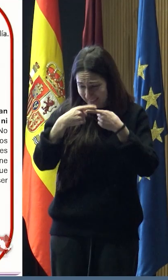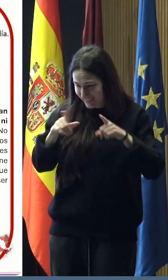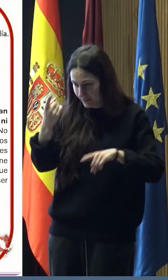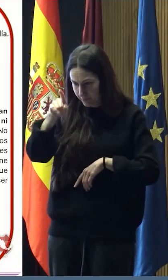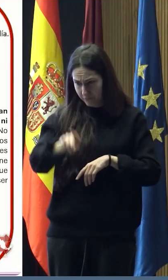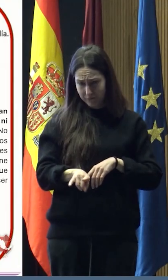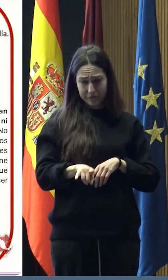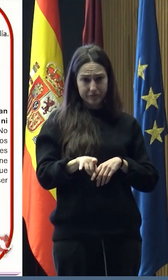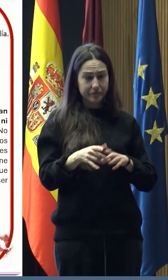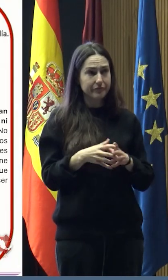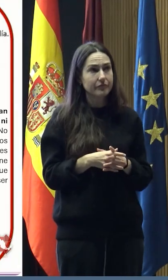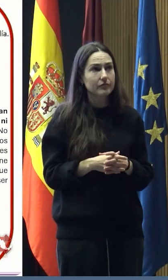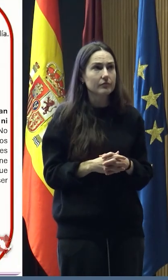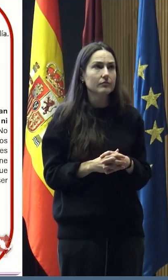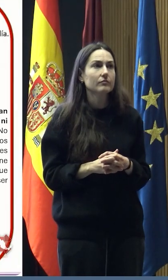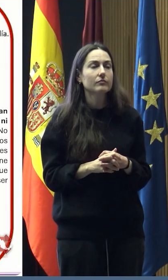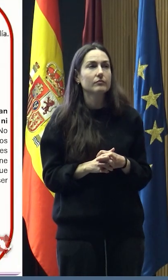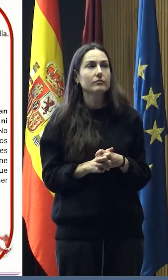neuronas o en los receptores del dolor.